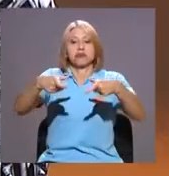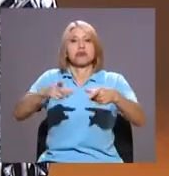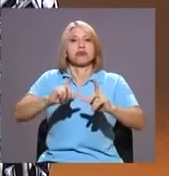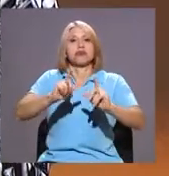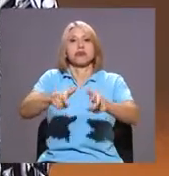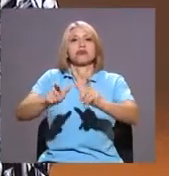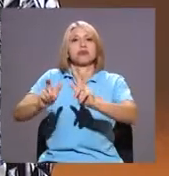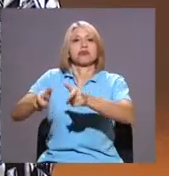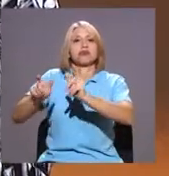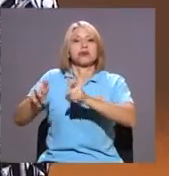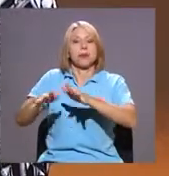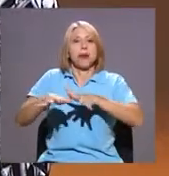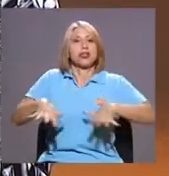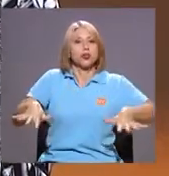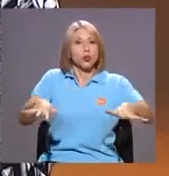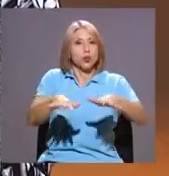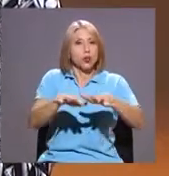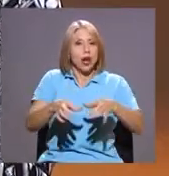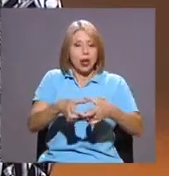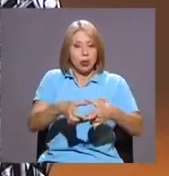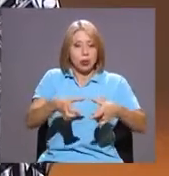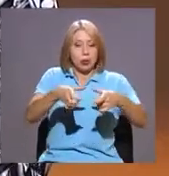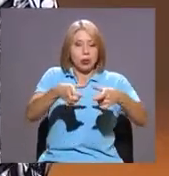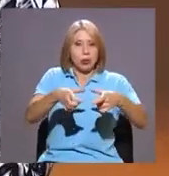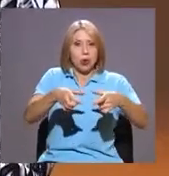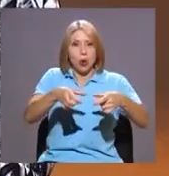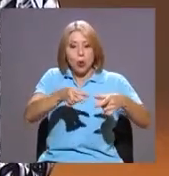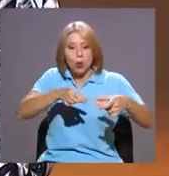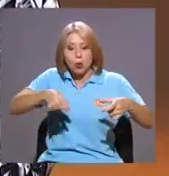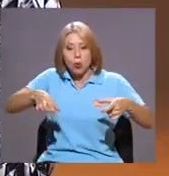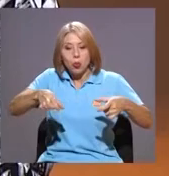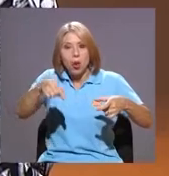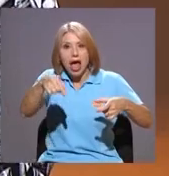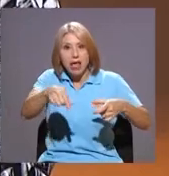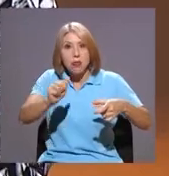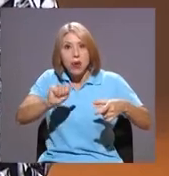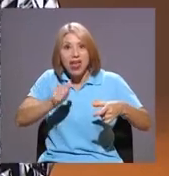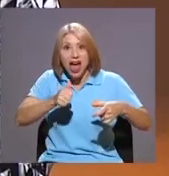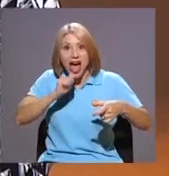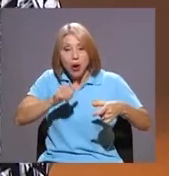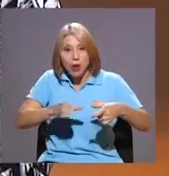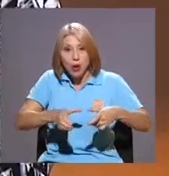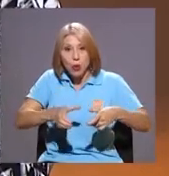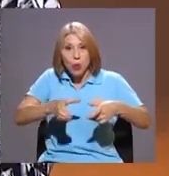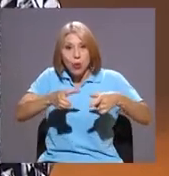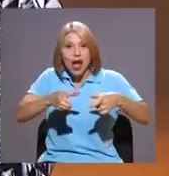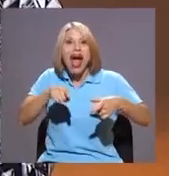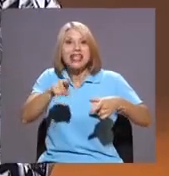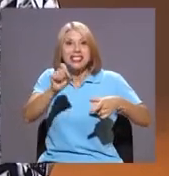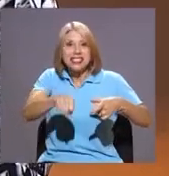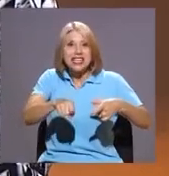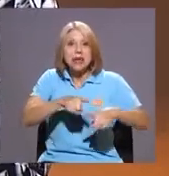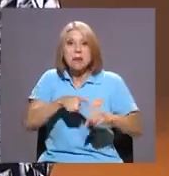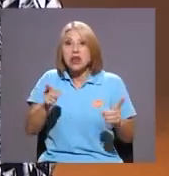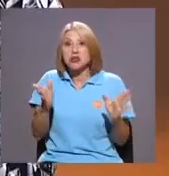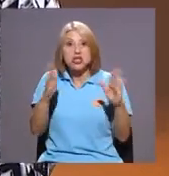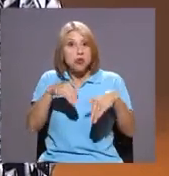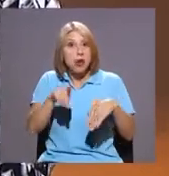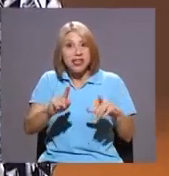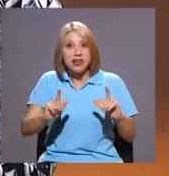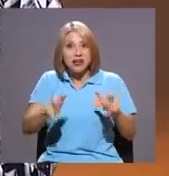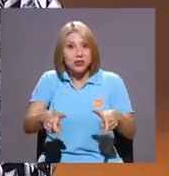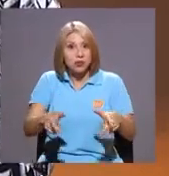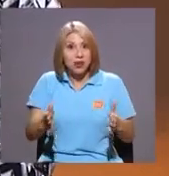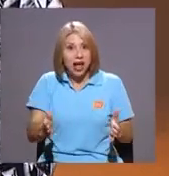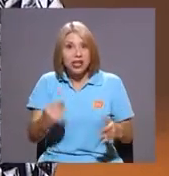basura, cierto tipo de basura, ¿verdad?, que puede funcionar como un criadero, entonces ahí sí. Pero si no existe este tipo de basura,